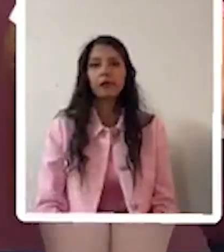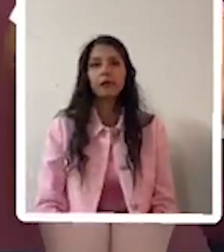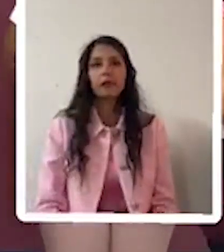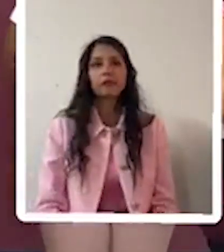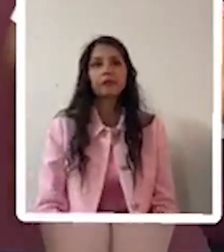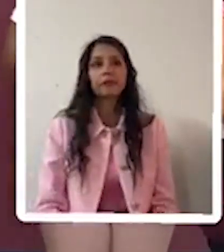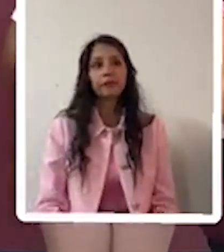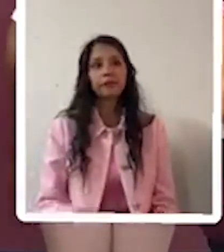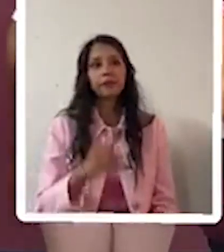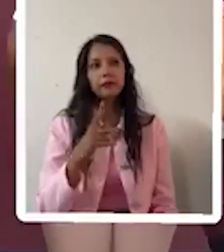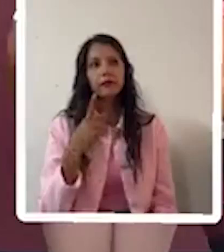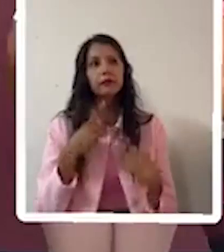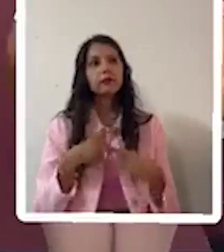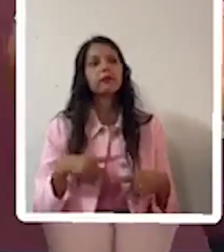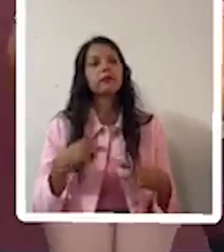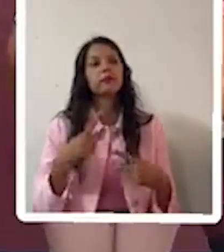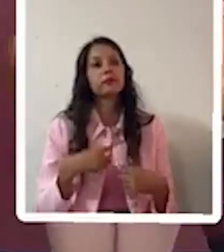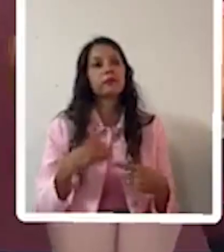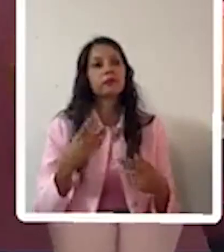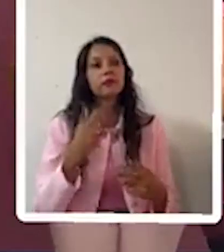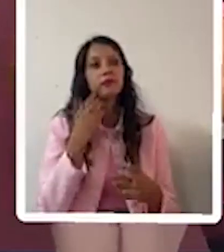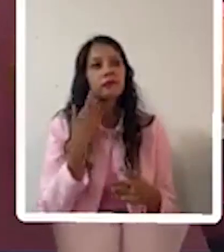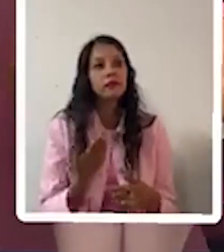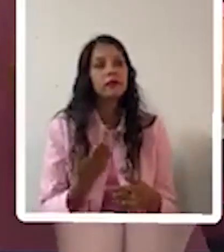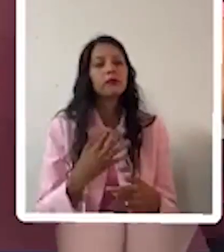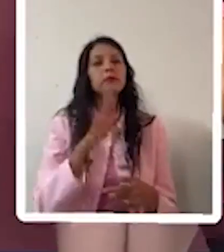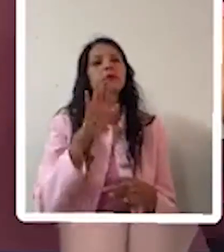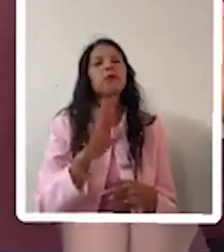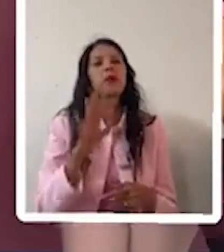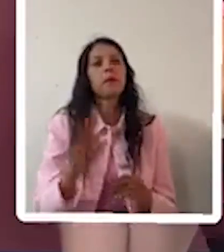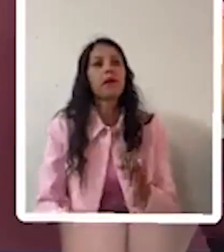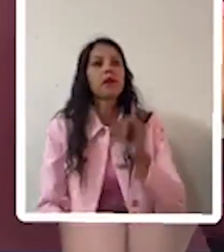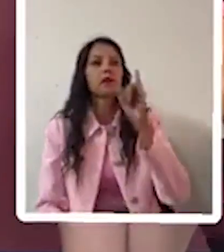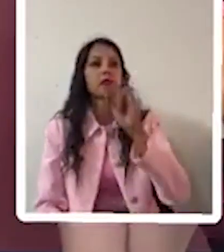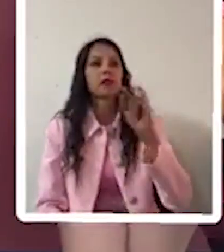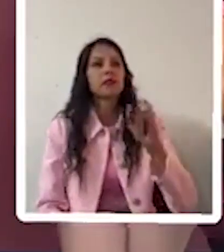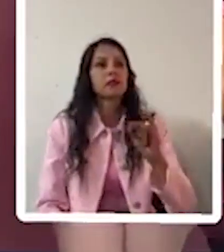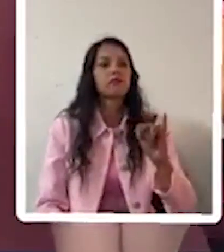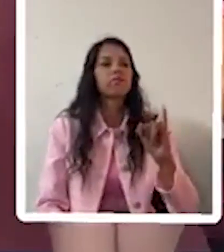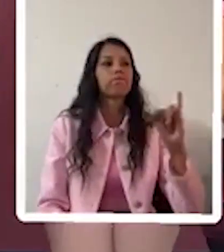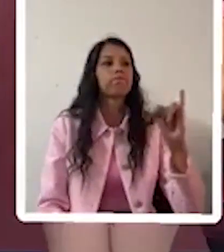a alguien que intente parecer de izquierda, que